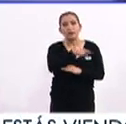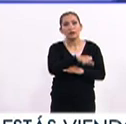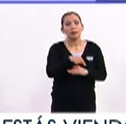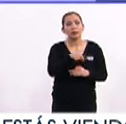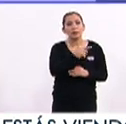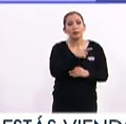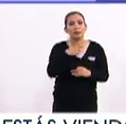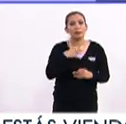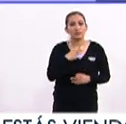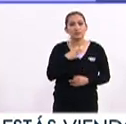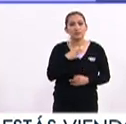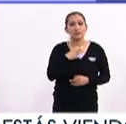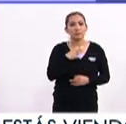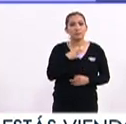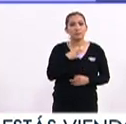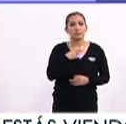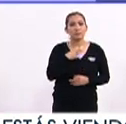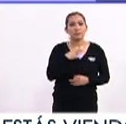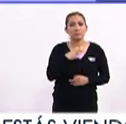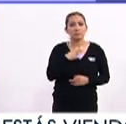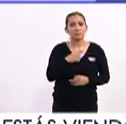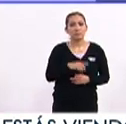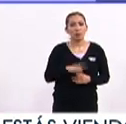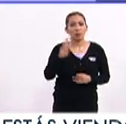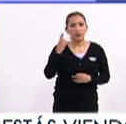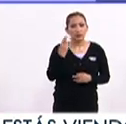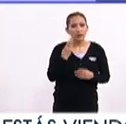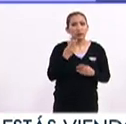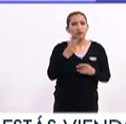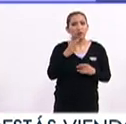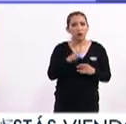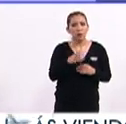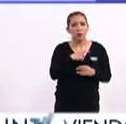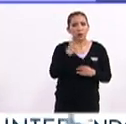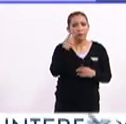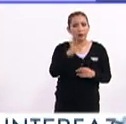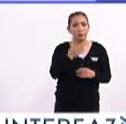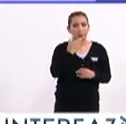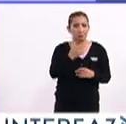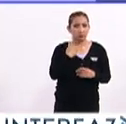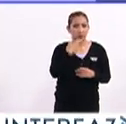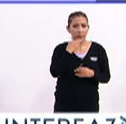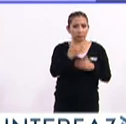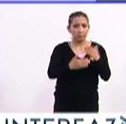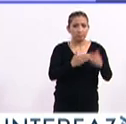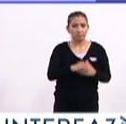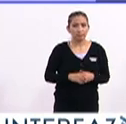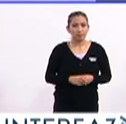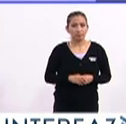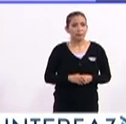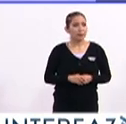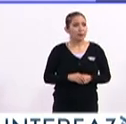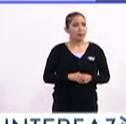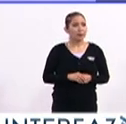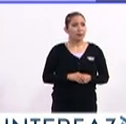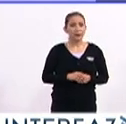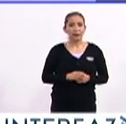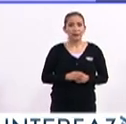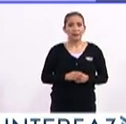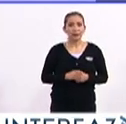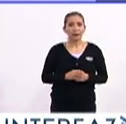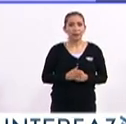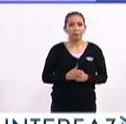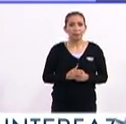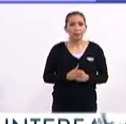seguimiento, entonces ofrecemos diversidad, o sea, o lo que queremos es ofrecer diversidad, o sea, no nada más es